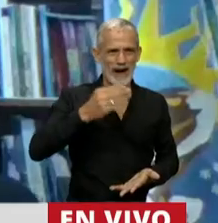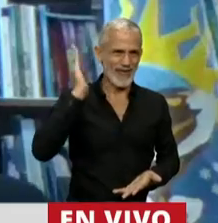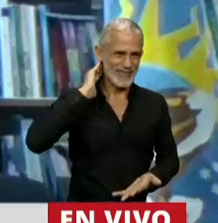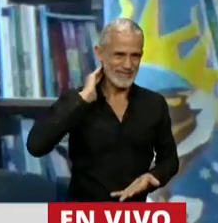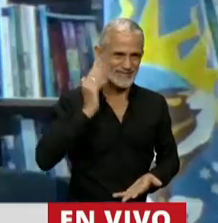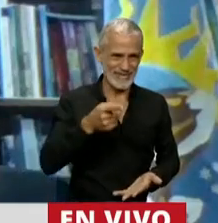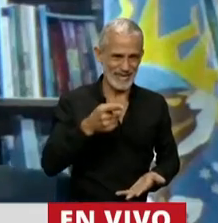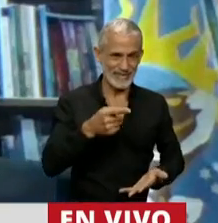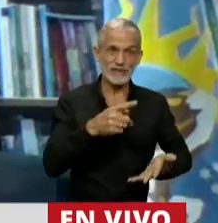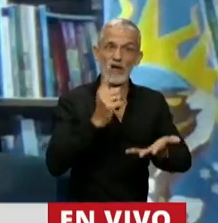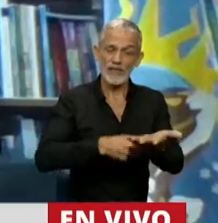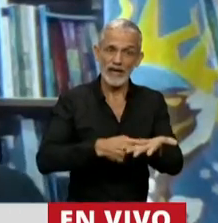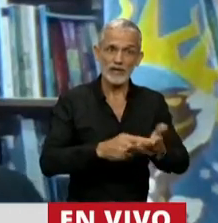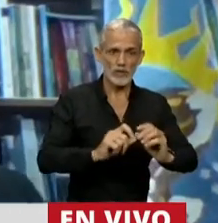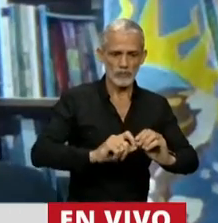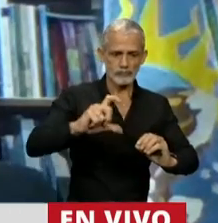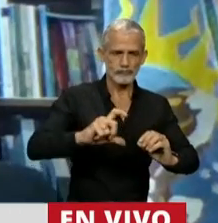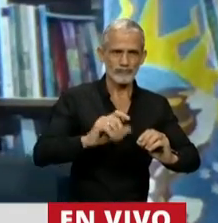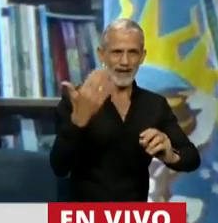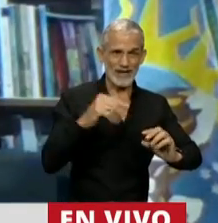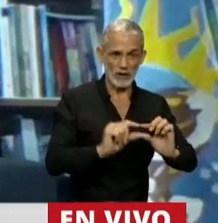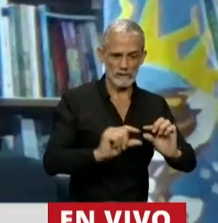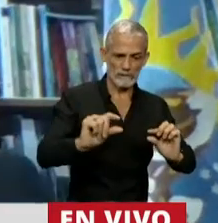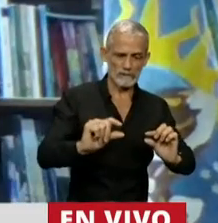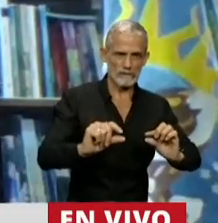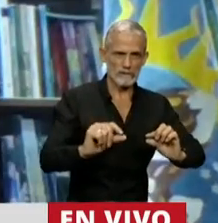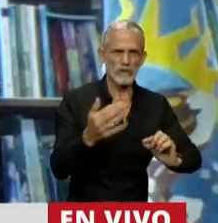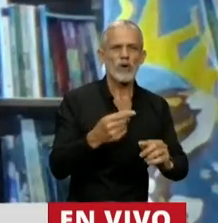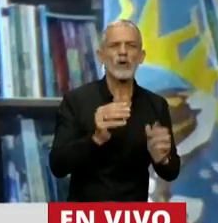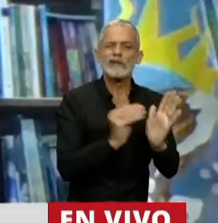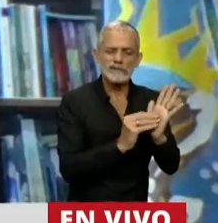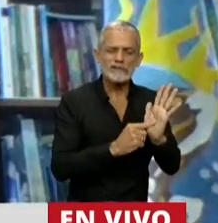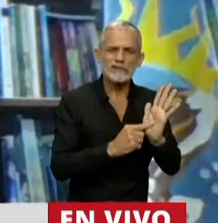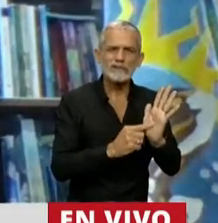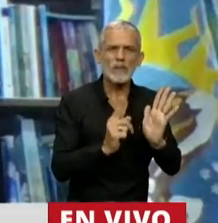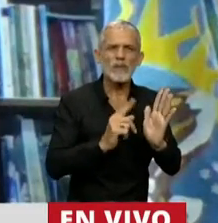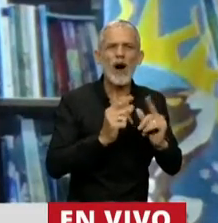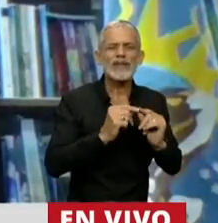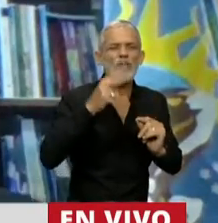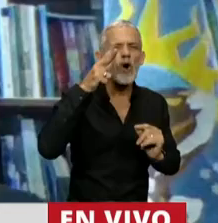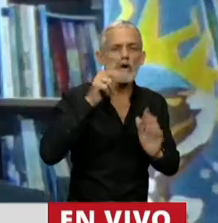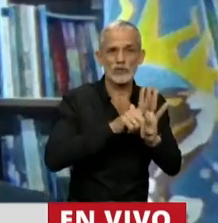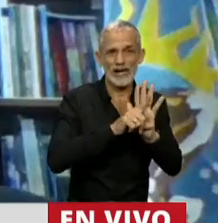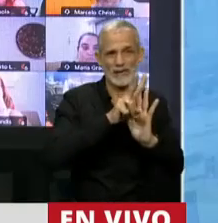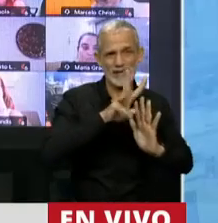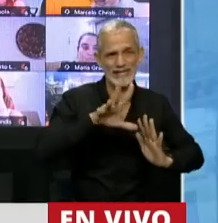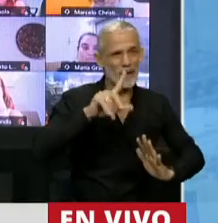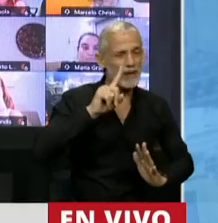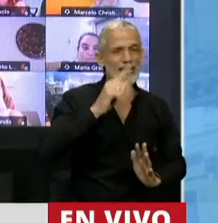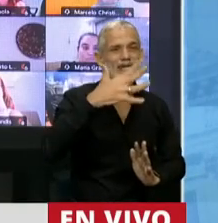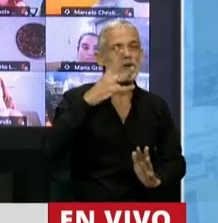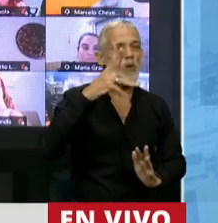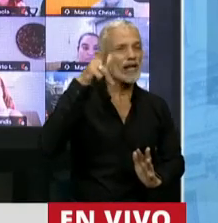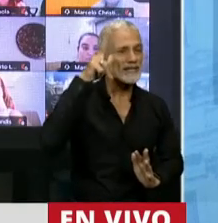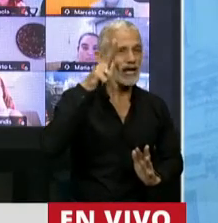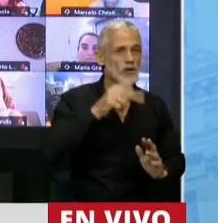194/16, donde aumentó la coparticipación que estaba prevista en función del artículo 8 de la ley 23.548 en un